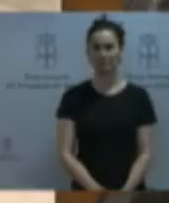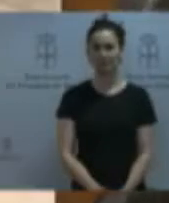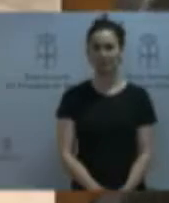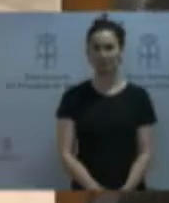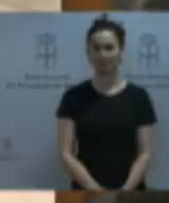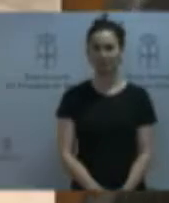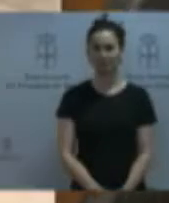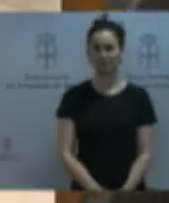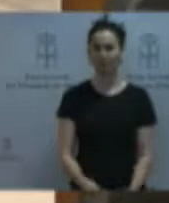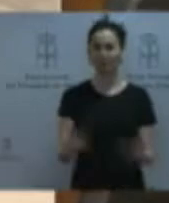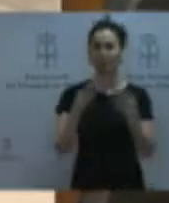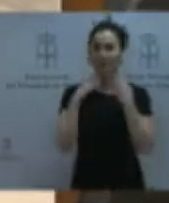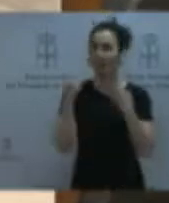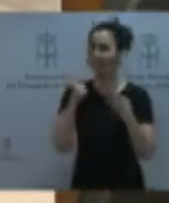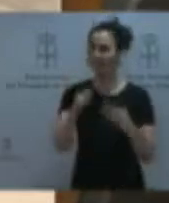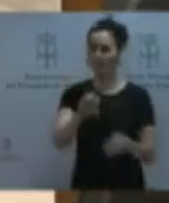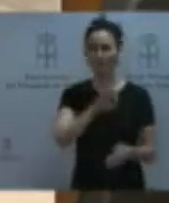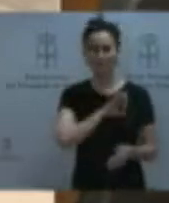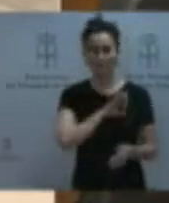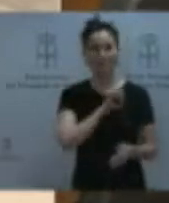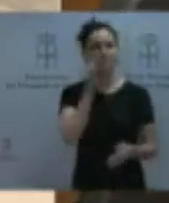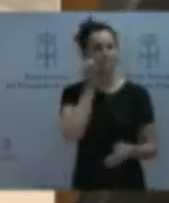Gracias, presidente. Señoría,